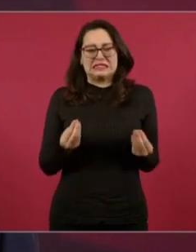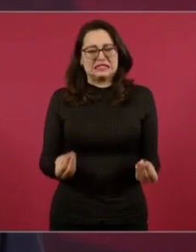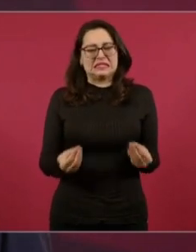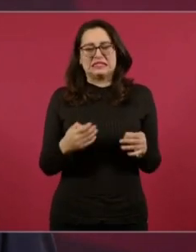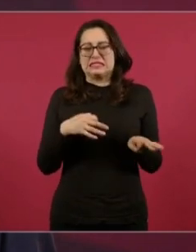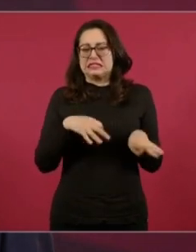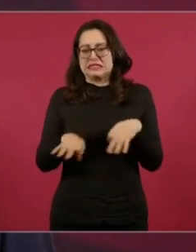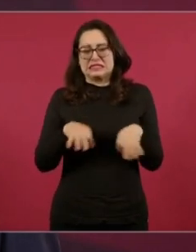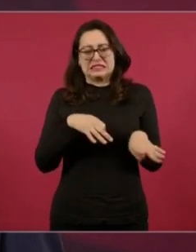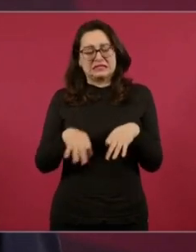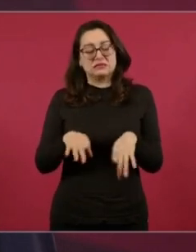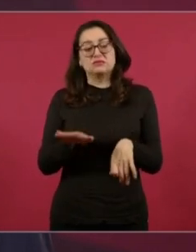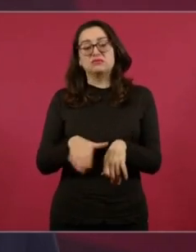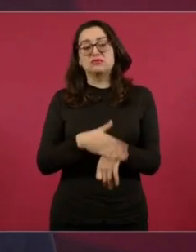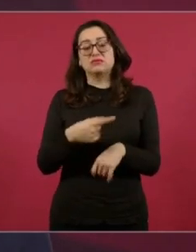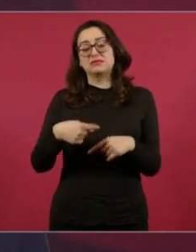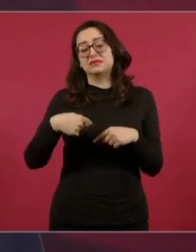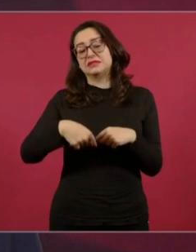me quedan